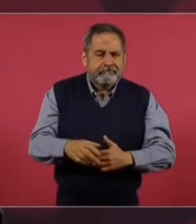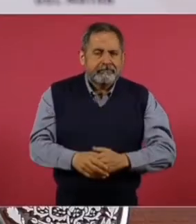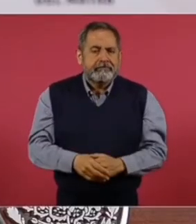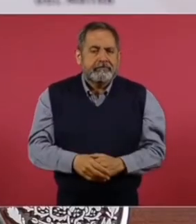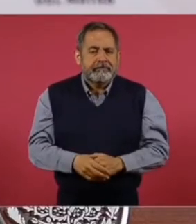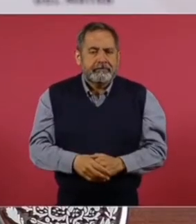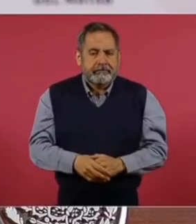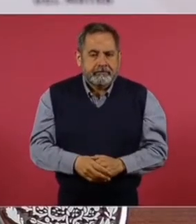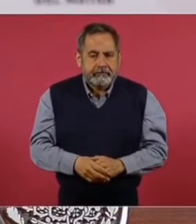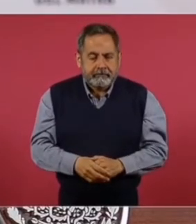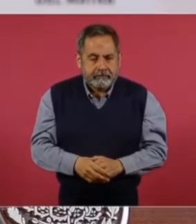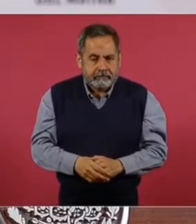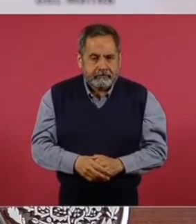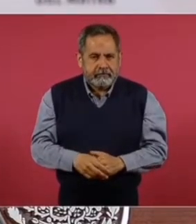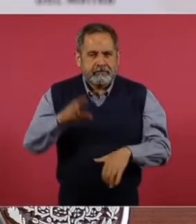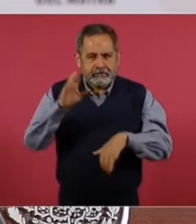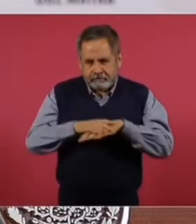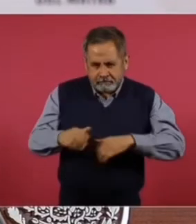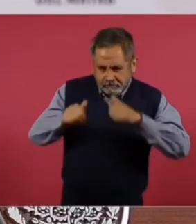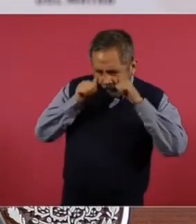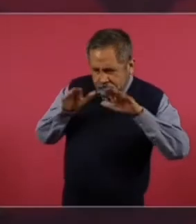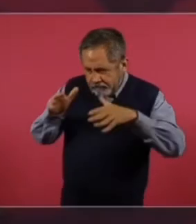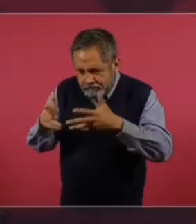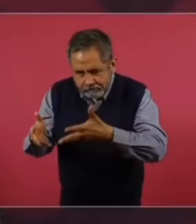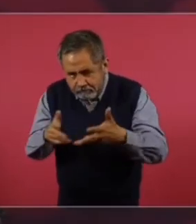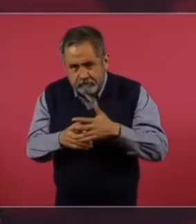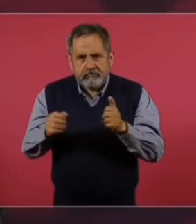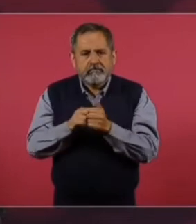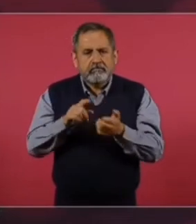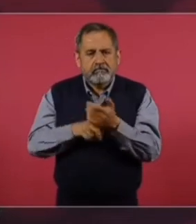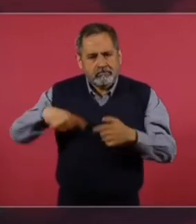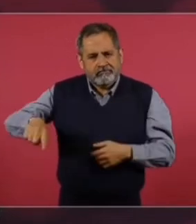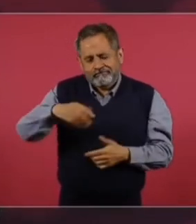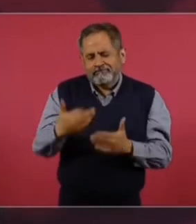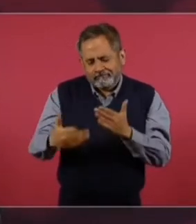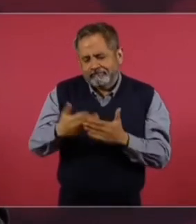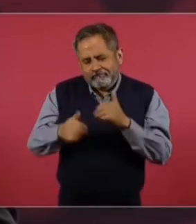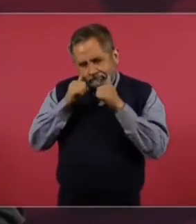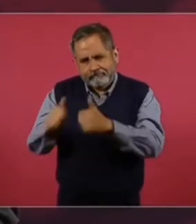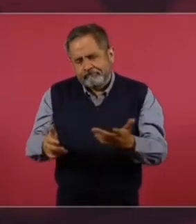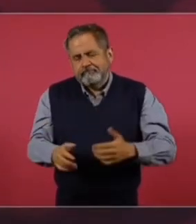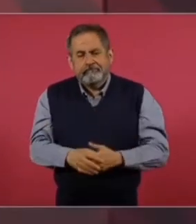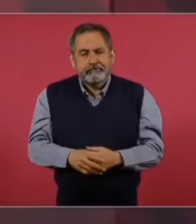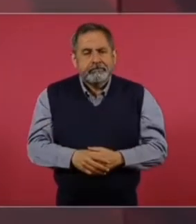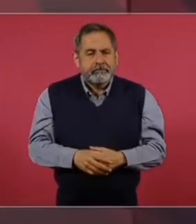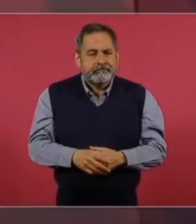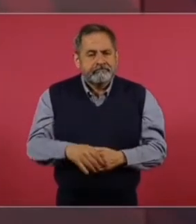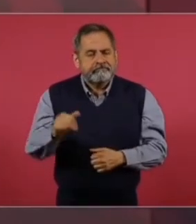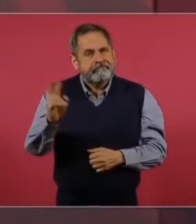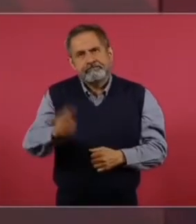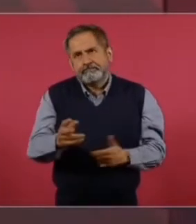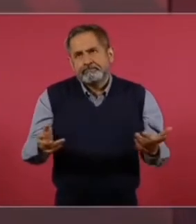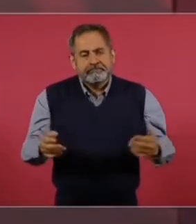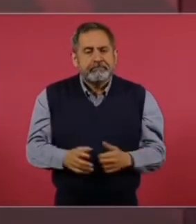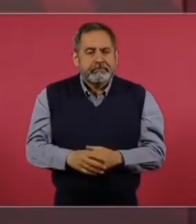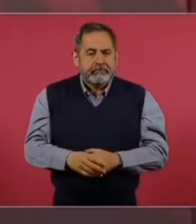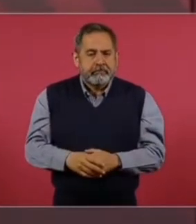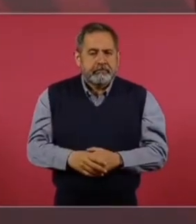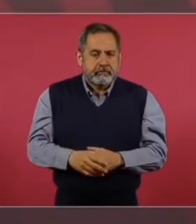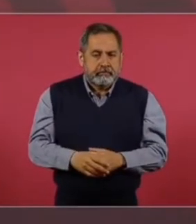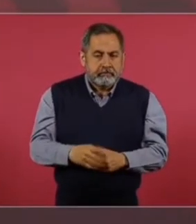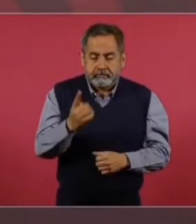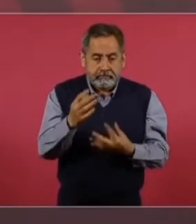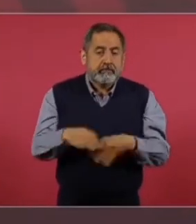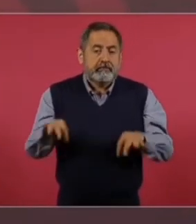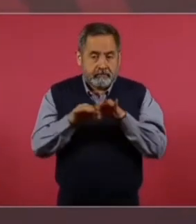y más atención de parte de nosotros, porque sí es